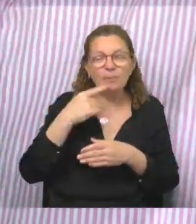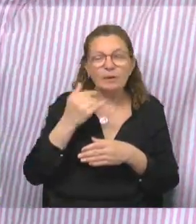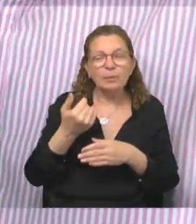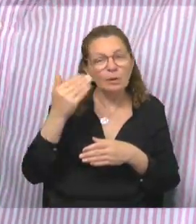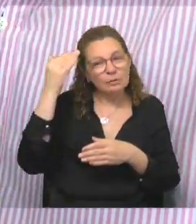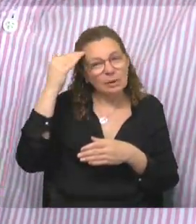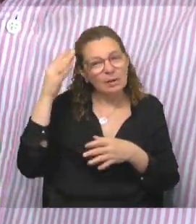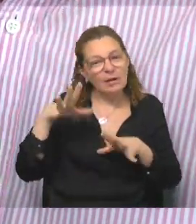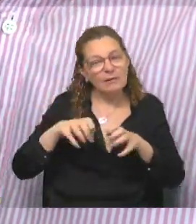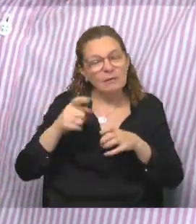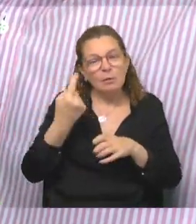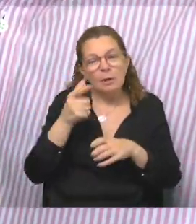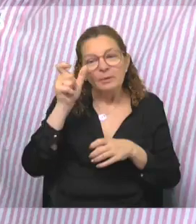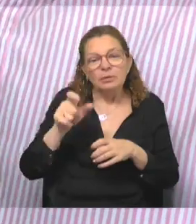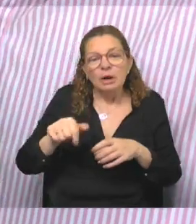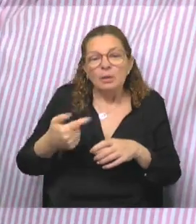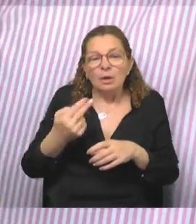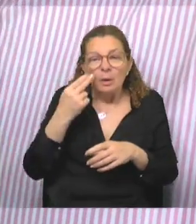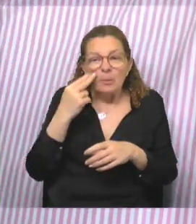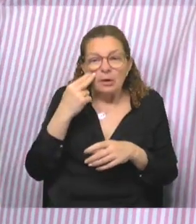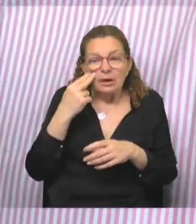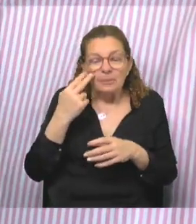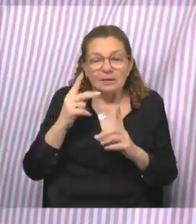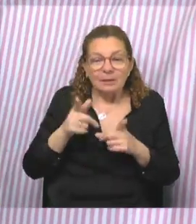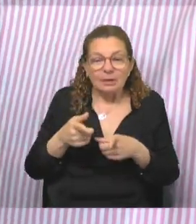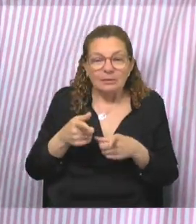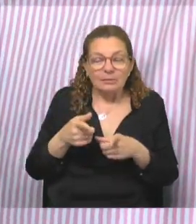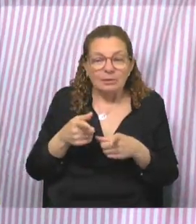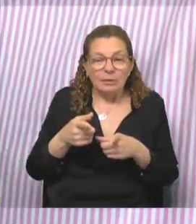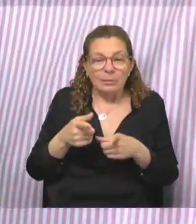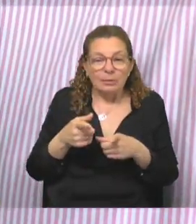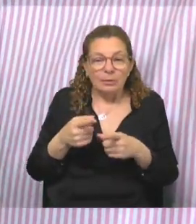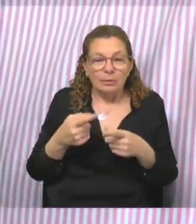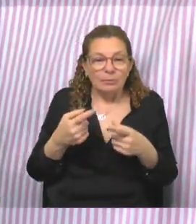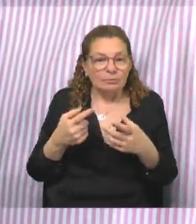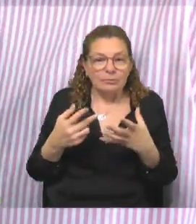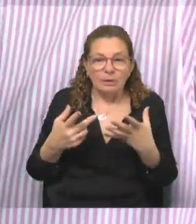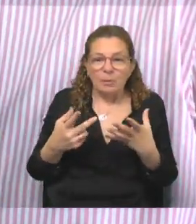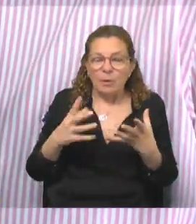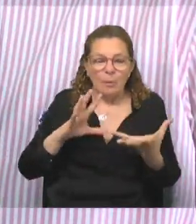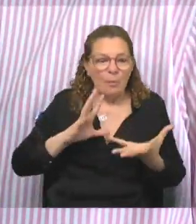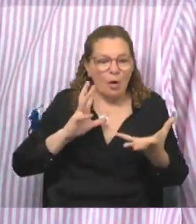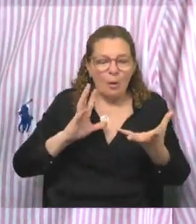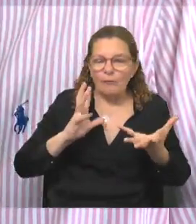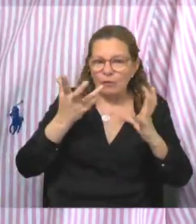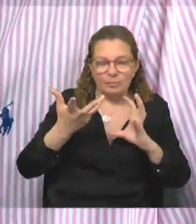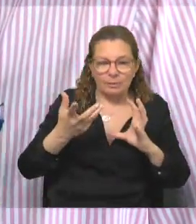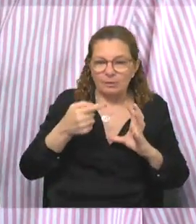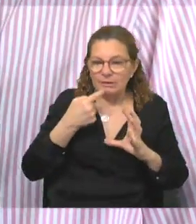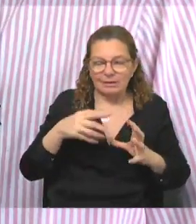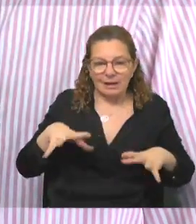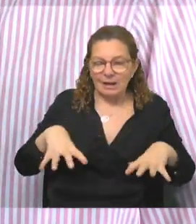traumas que vive una persona luego de de de pasar por un por un por un efecto adverso de desastre bueno Y